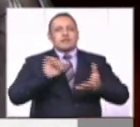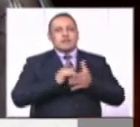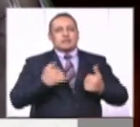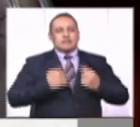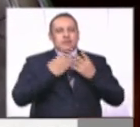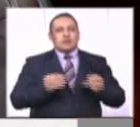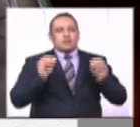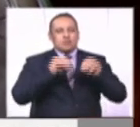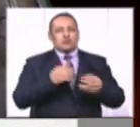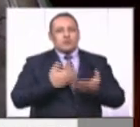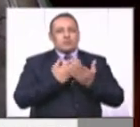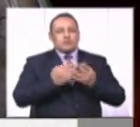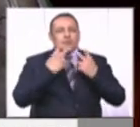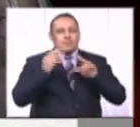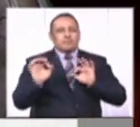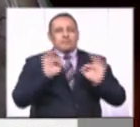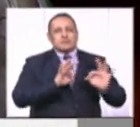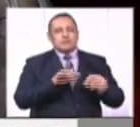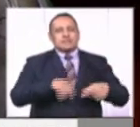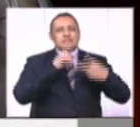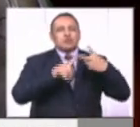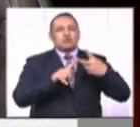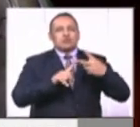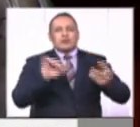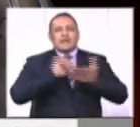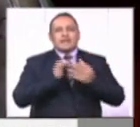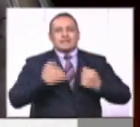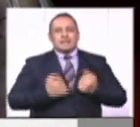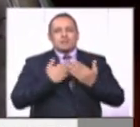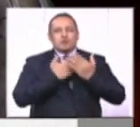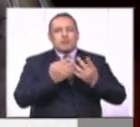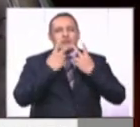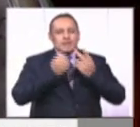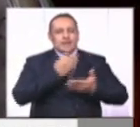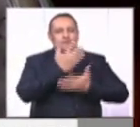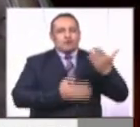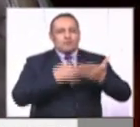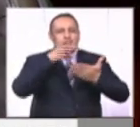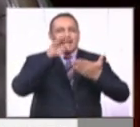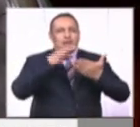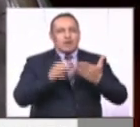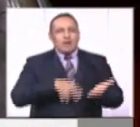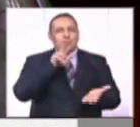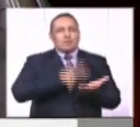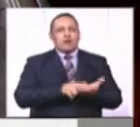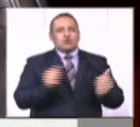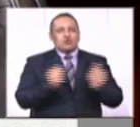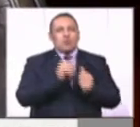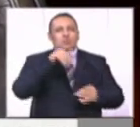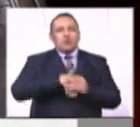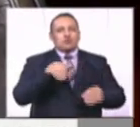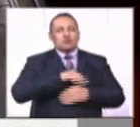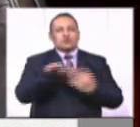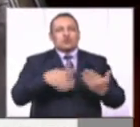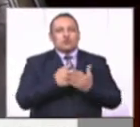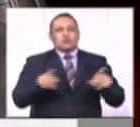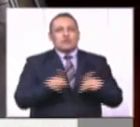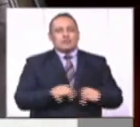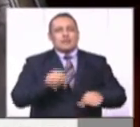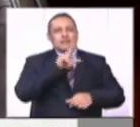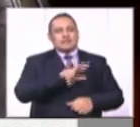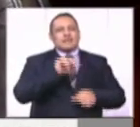agrega hechos a la misma segundo mediante informe de aprobado por mayoría en la